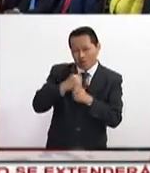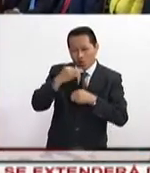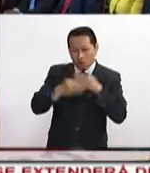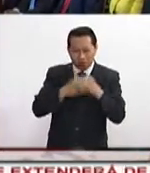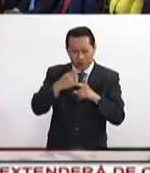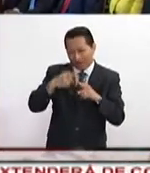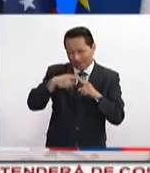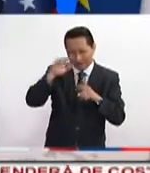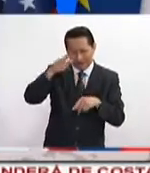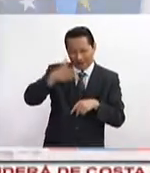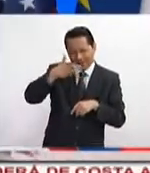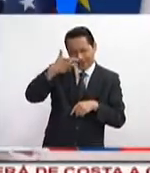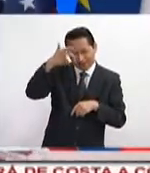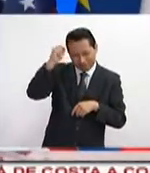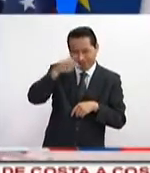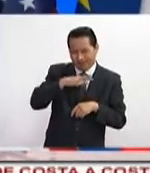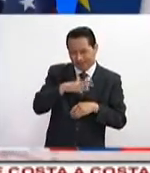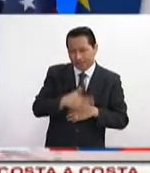dijo.